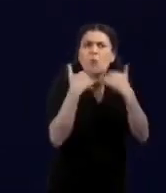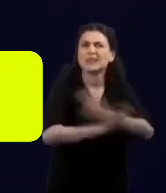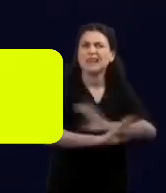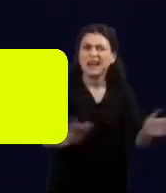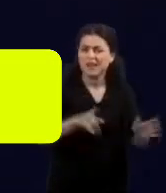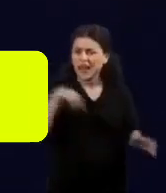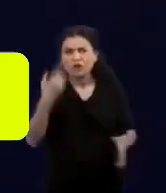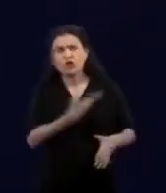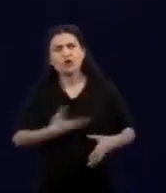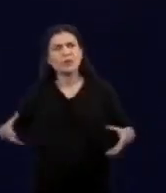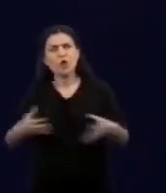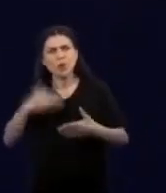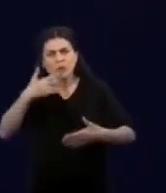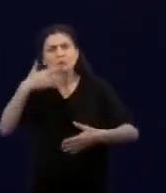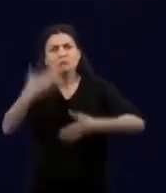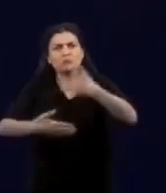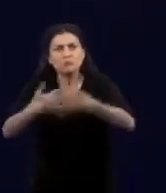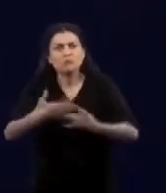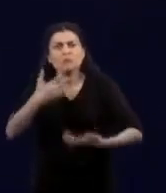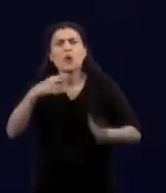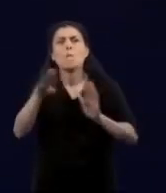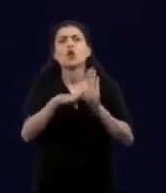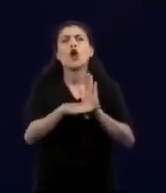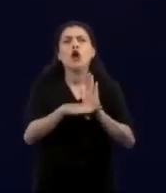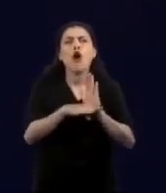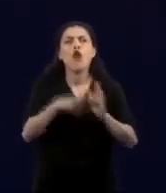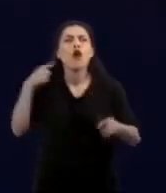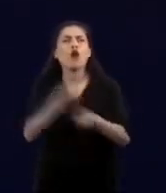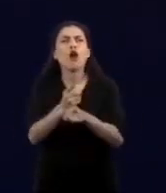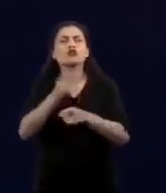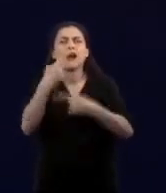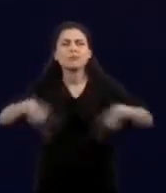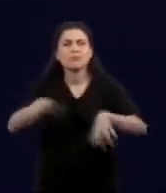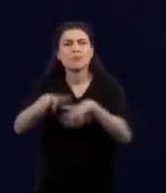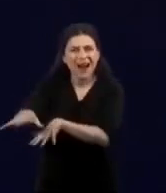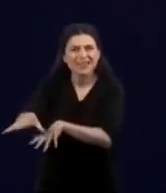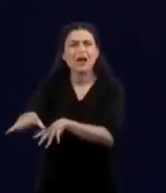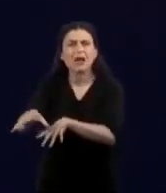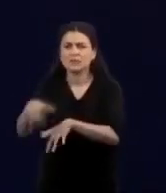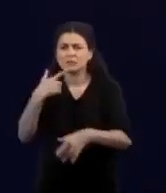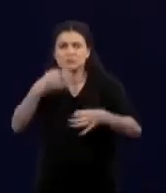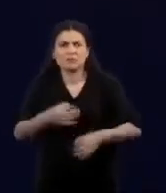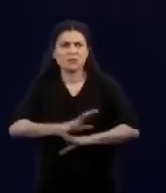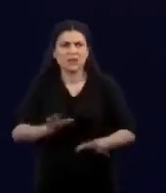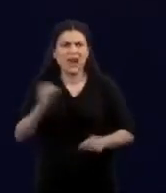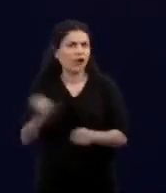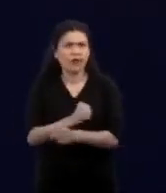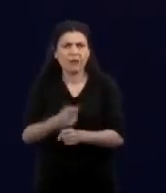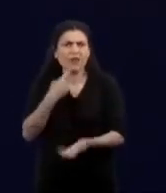hacer protocolarmente o dentro del protocolo para mantener el orden. Y, de hecho, todos podemos